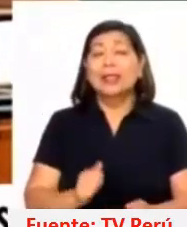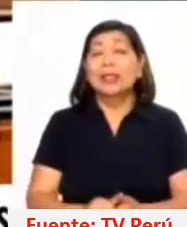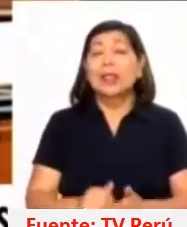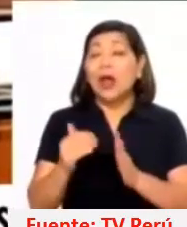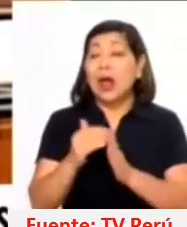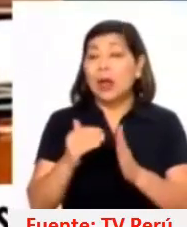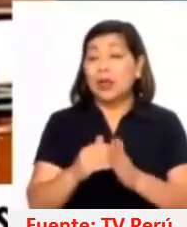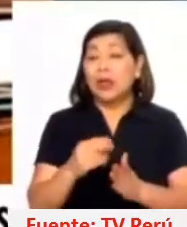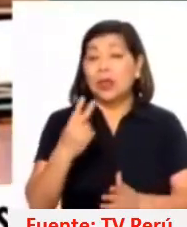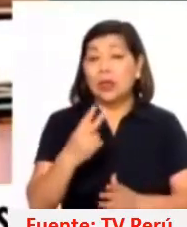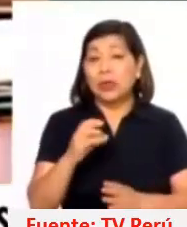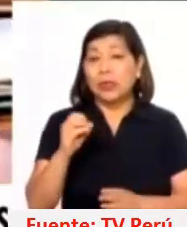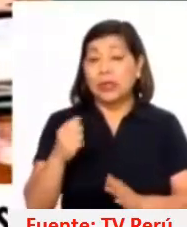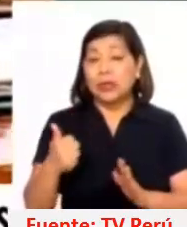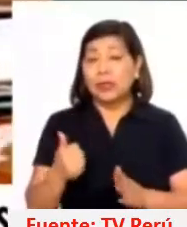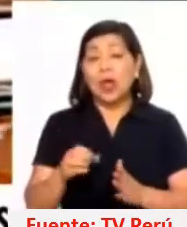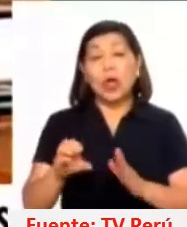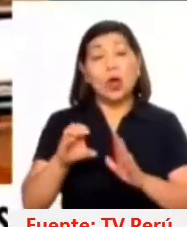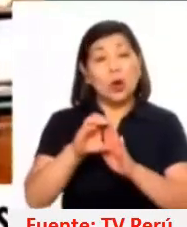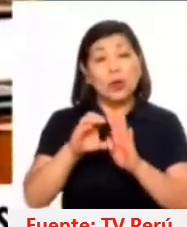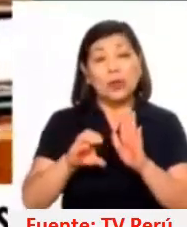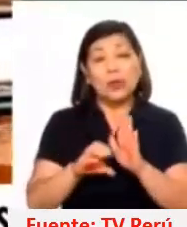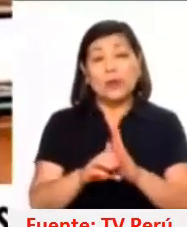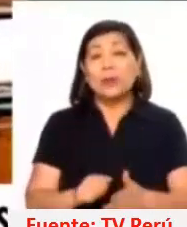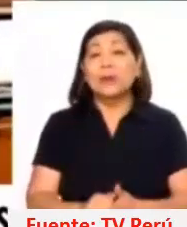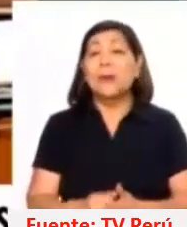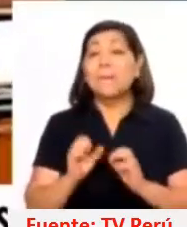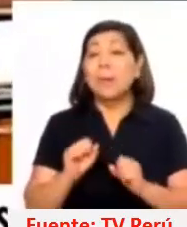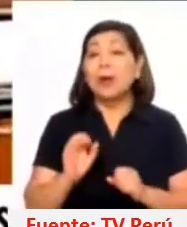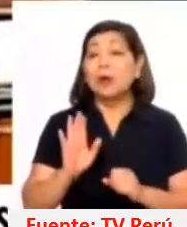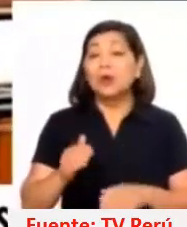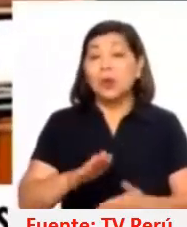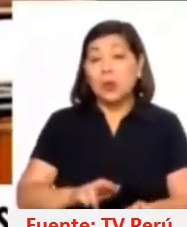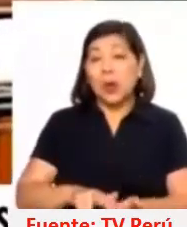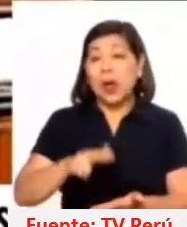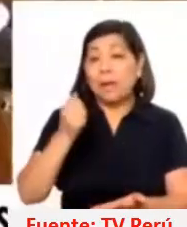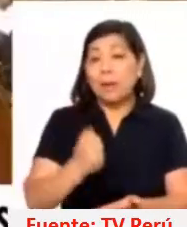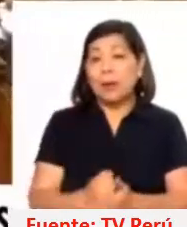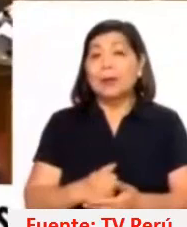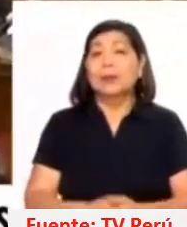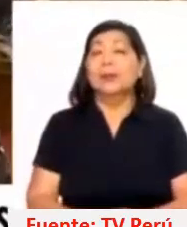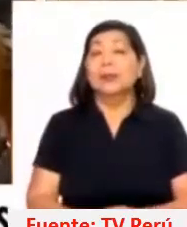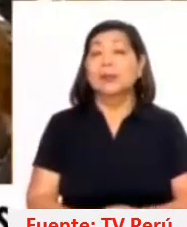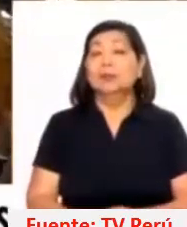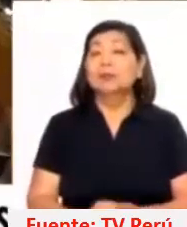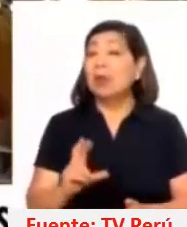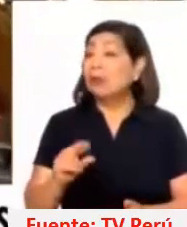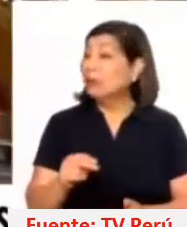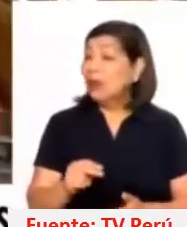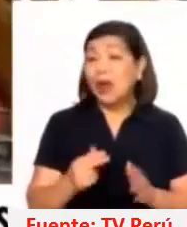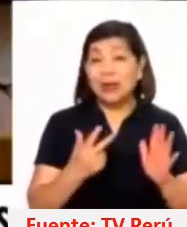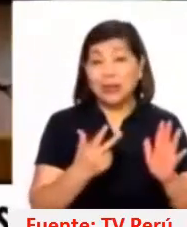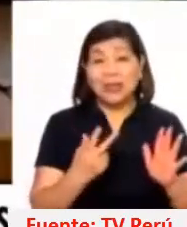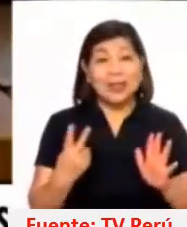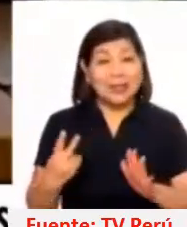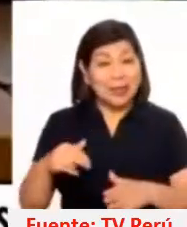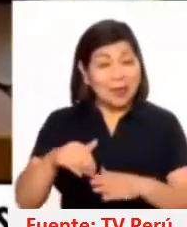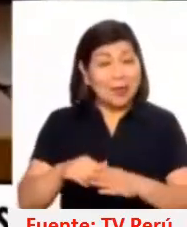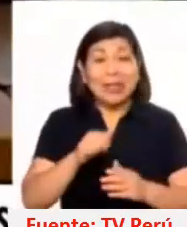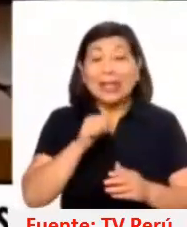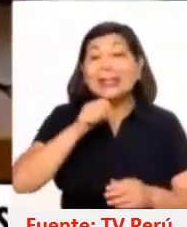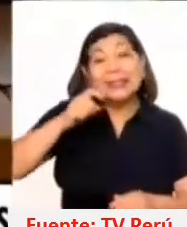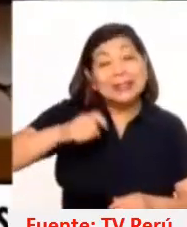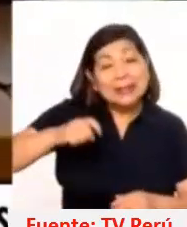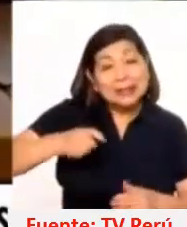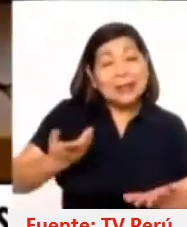el artículo 206 de la Constitución para su aprobación. No se llegaron a los 87 votos a favor que